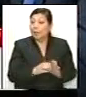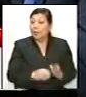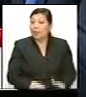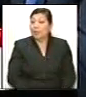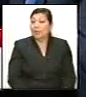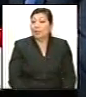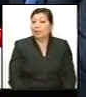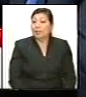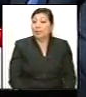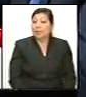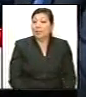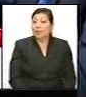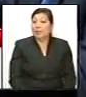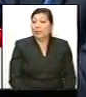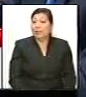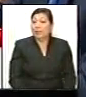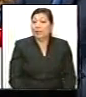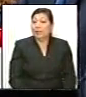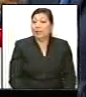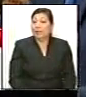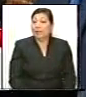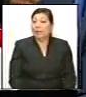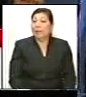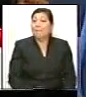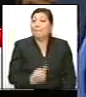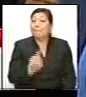es sumamente importante también el otro tema